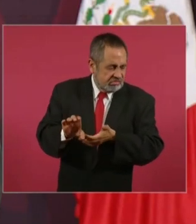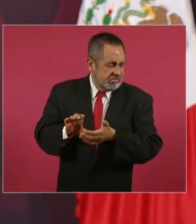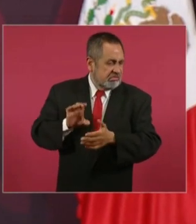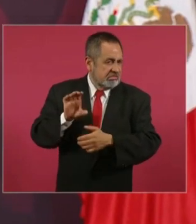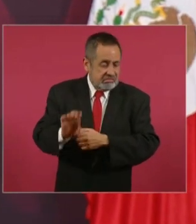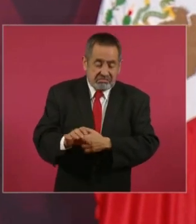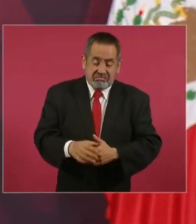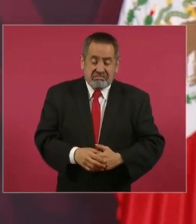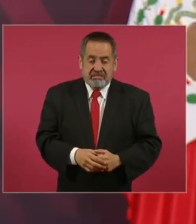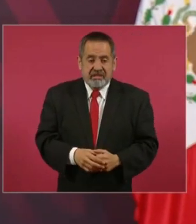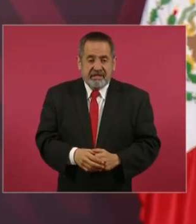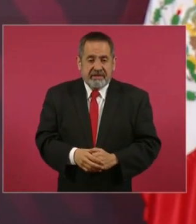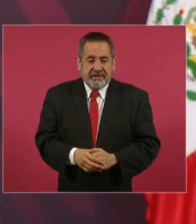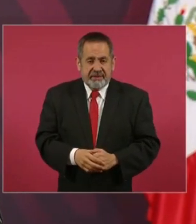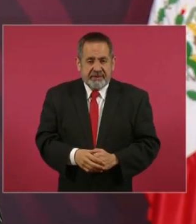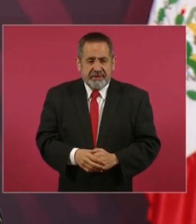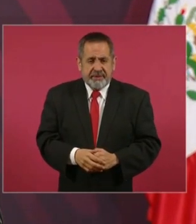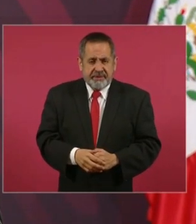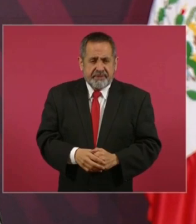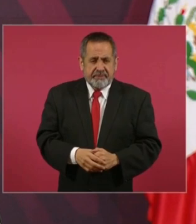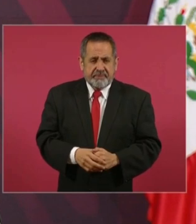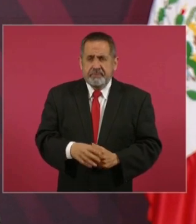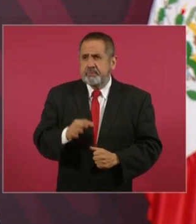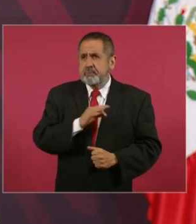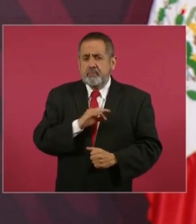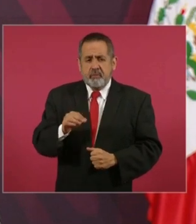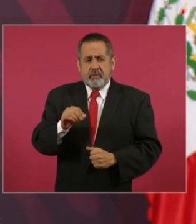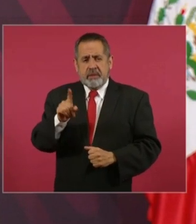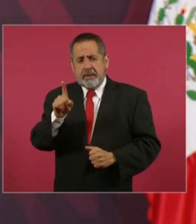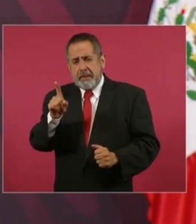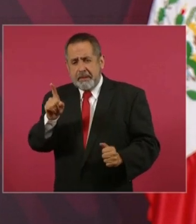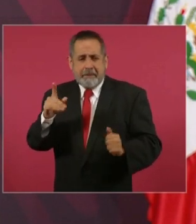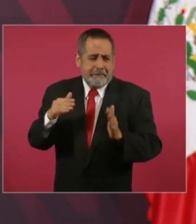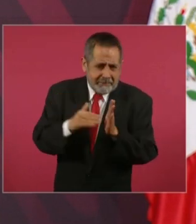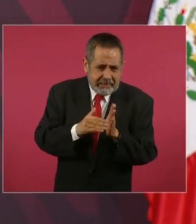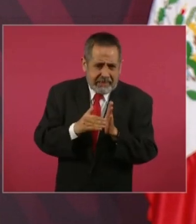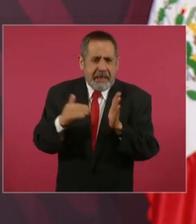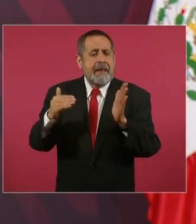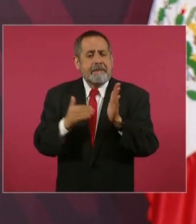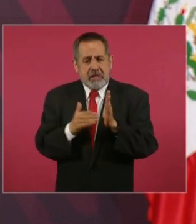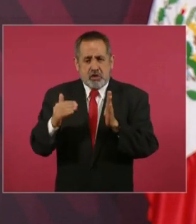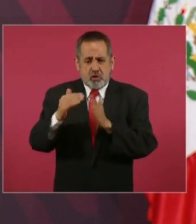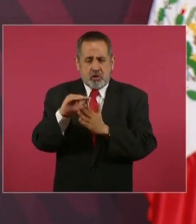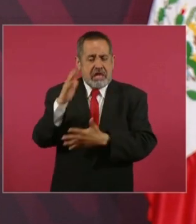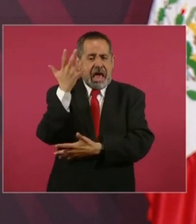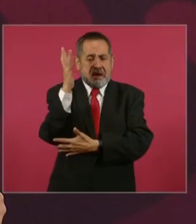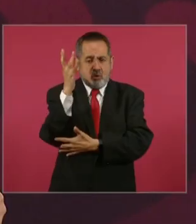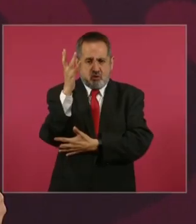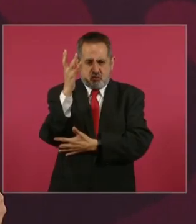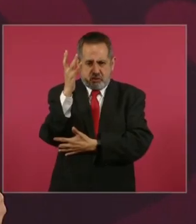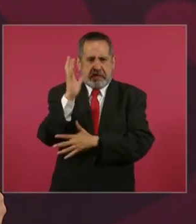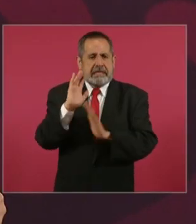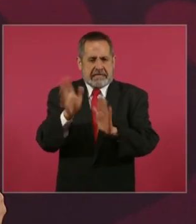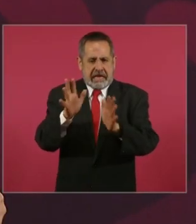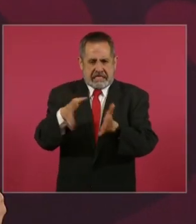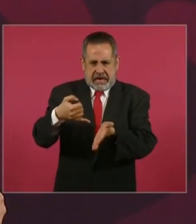Ya llevamos más de 1,000 millones de árboles sembrados.